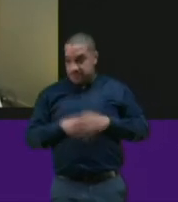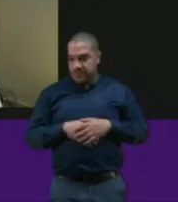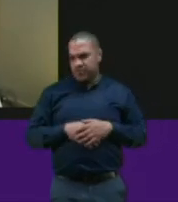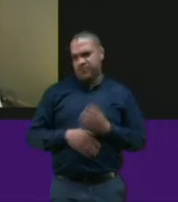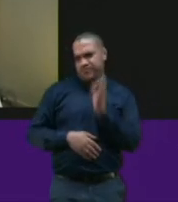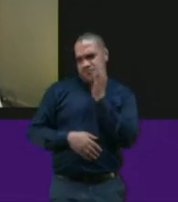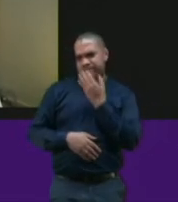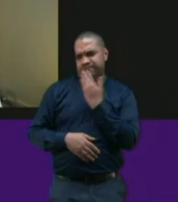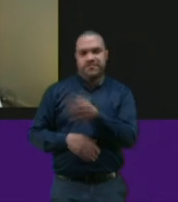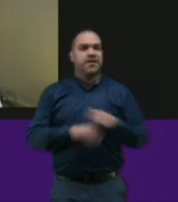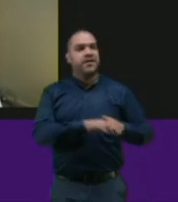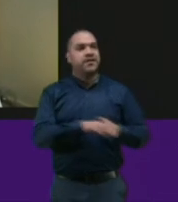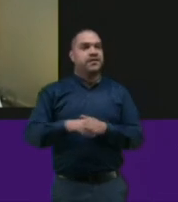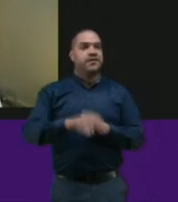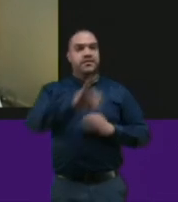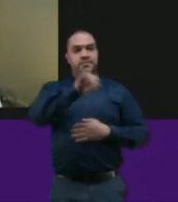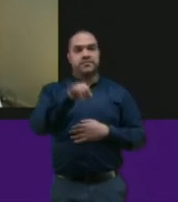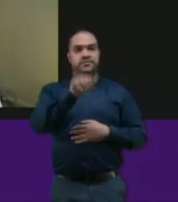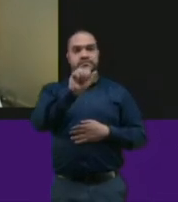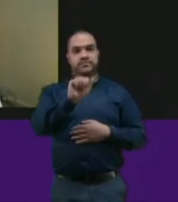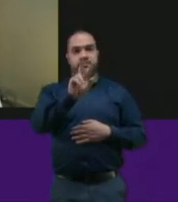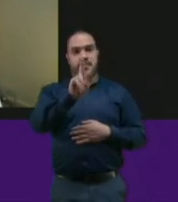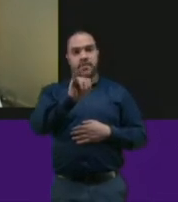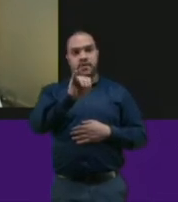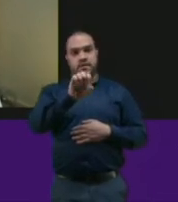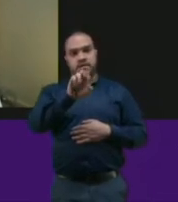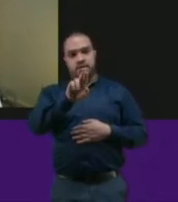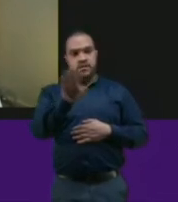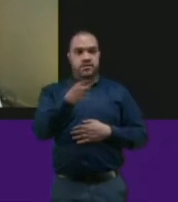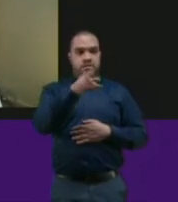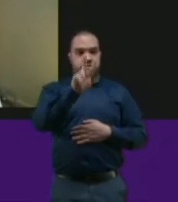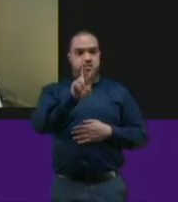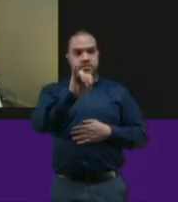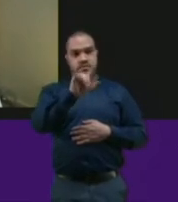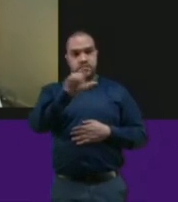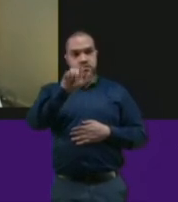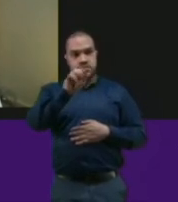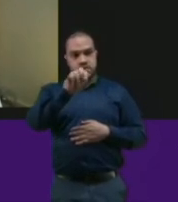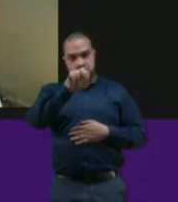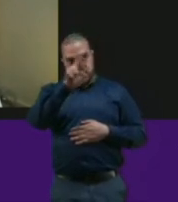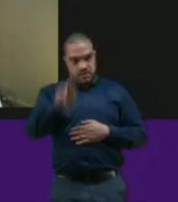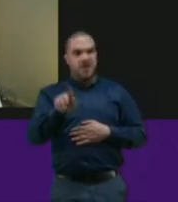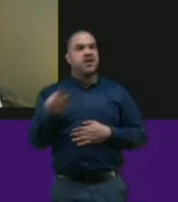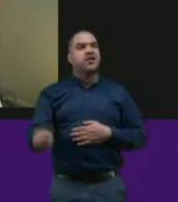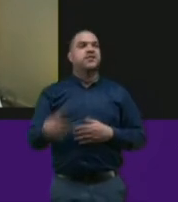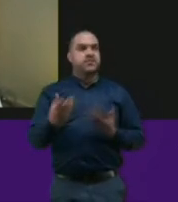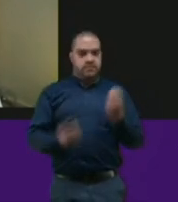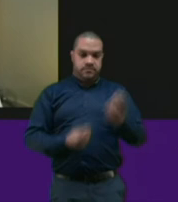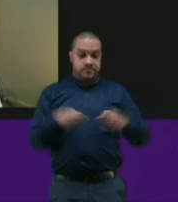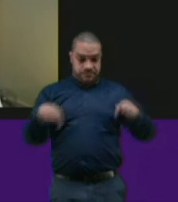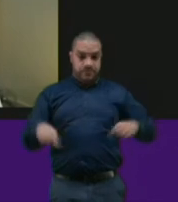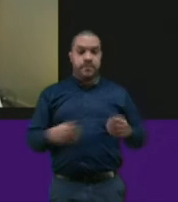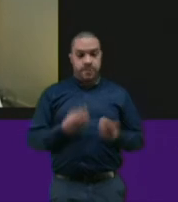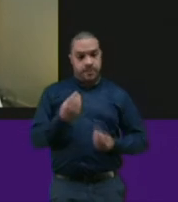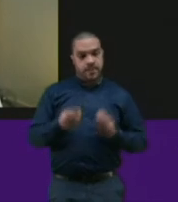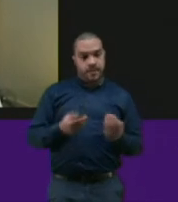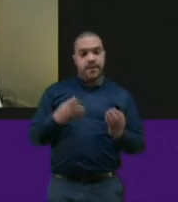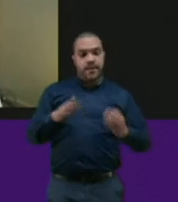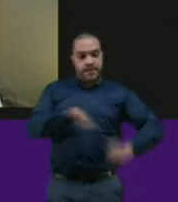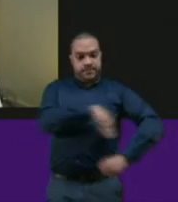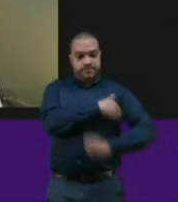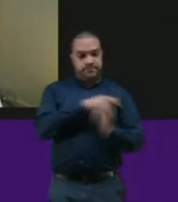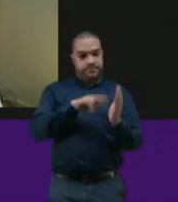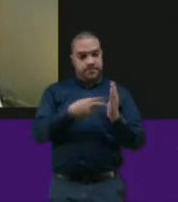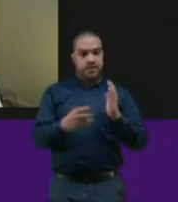Villamizar, que ahora le está diciendo que ya, mejor dicho, de esta casa me va a tocar poner un escritorio en el Mintic y traerlo de su cápsula espacial, porque siempre le